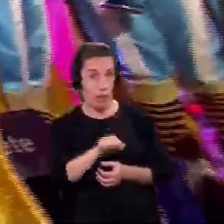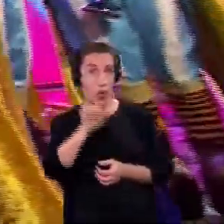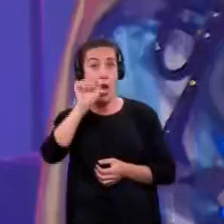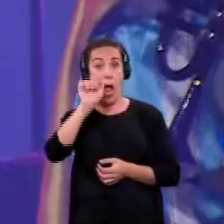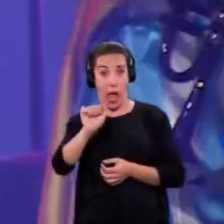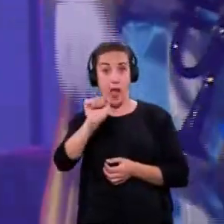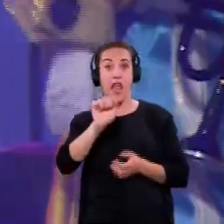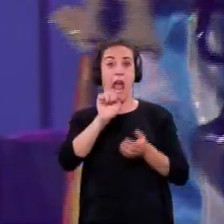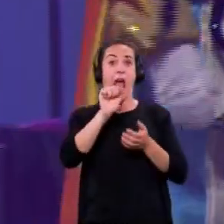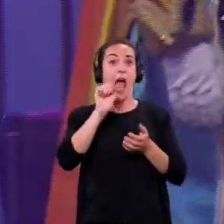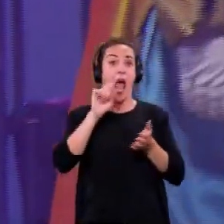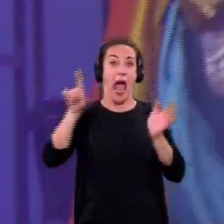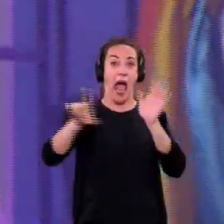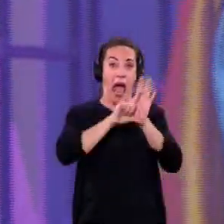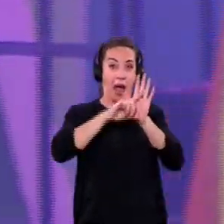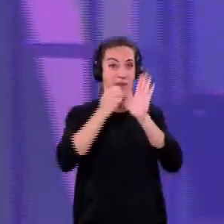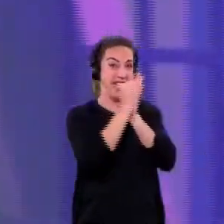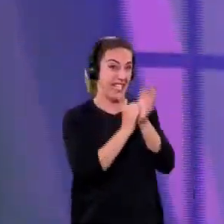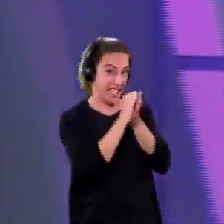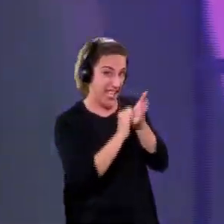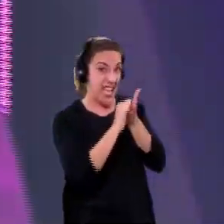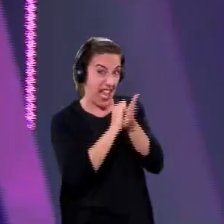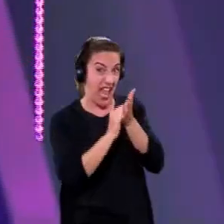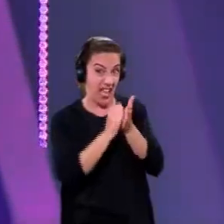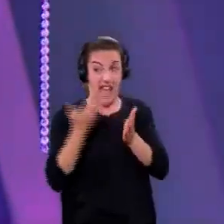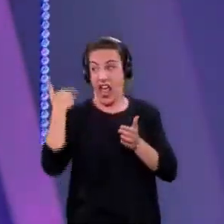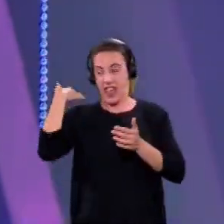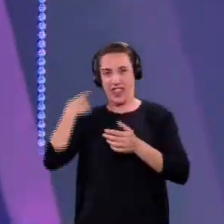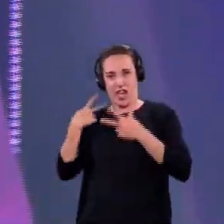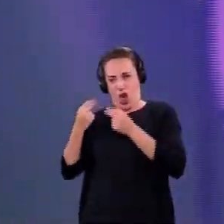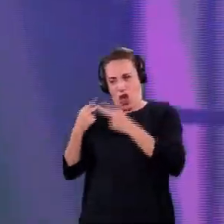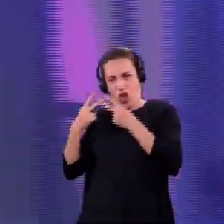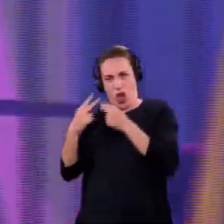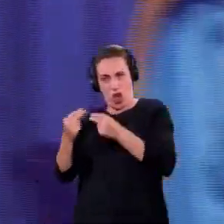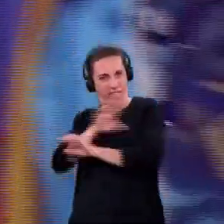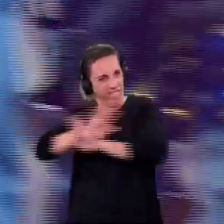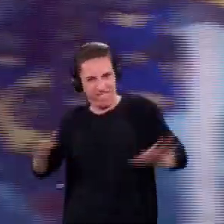la amnistía, de la que tanto había renegado.